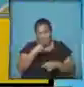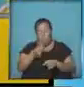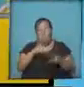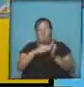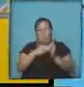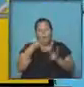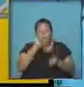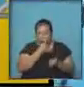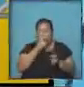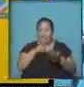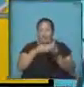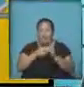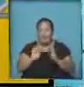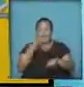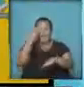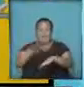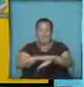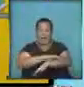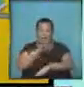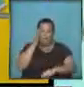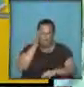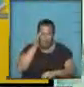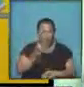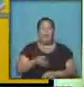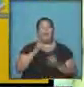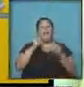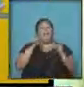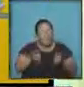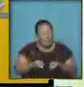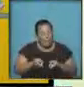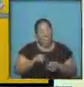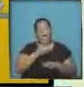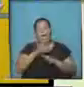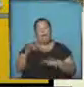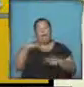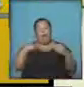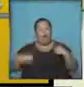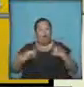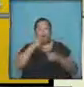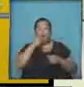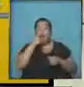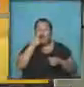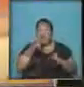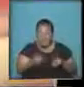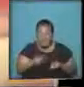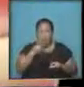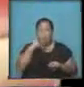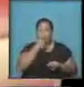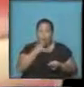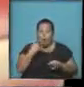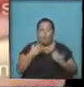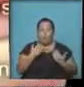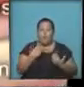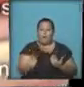problemas oculares y problemas de quemaduras en la piel. Y además también por otros orificios, como el orificio nasal y la boca,